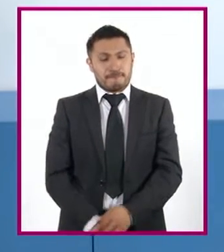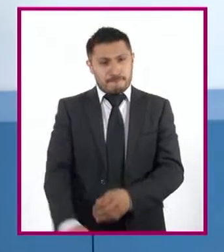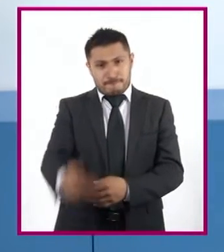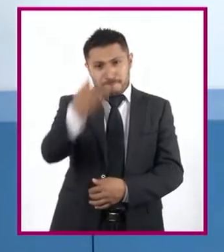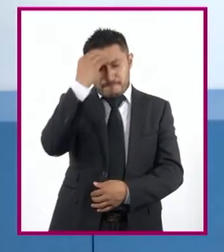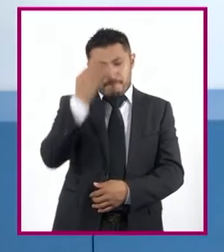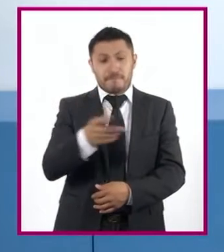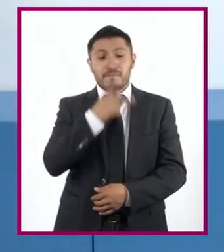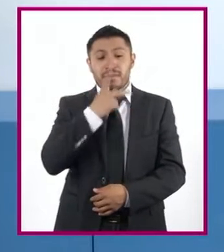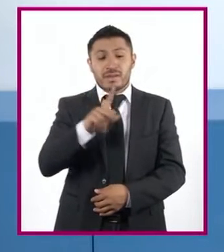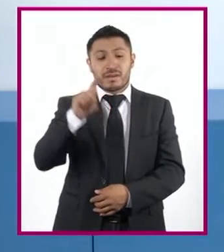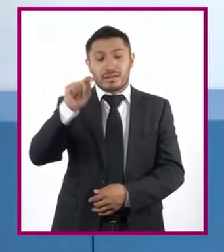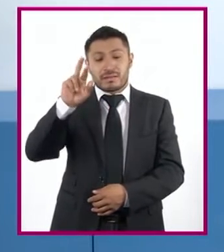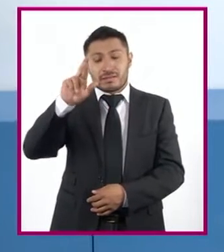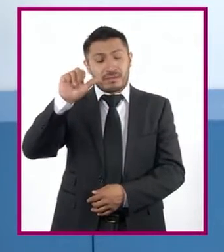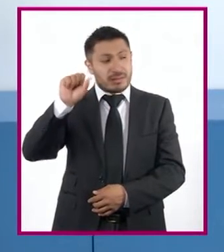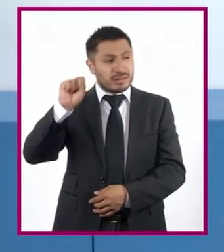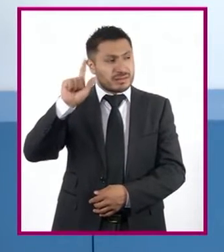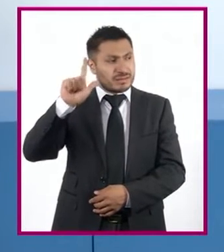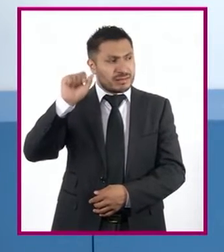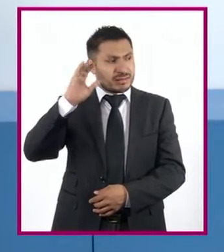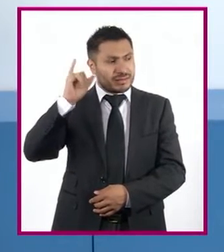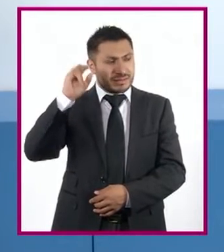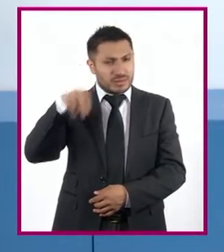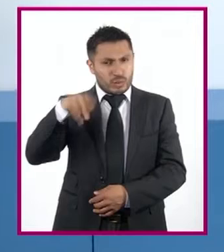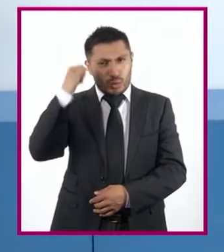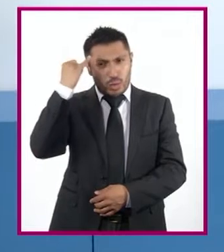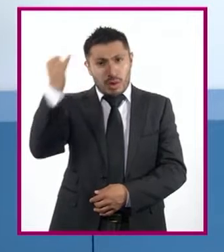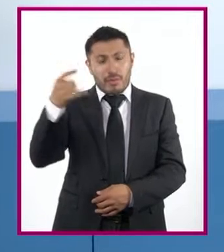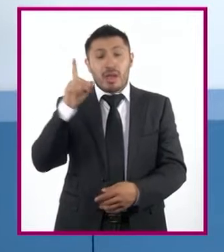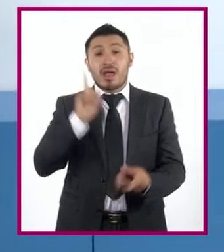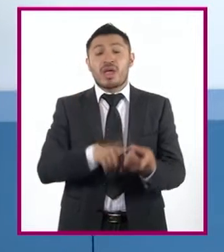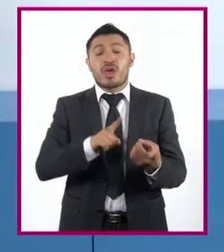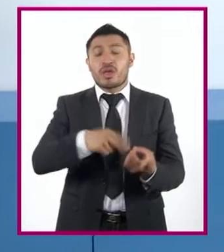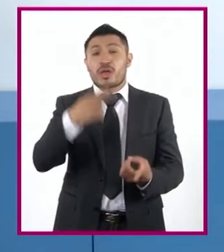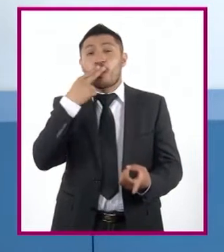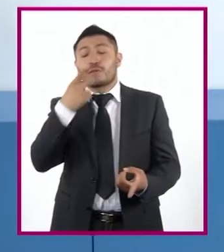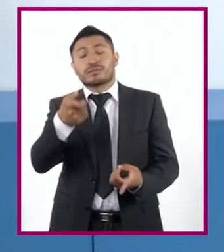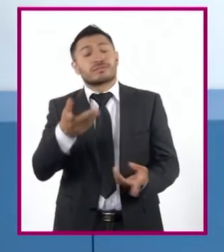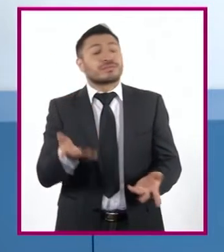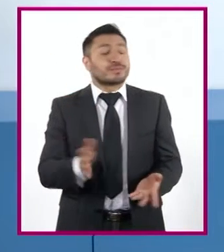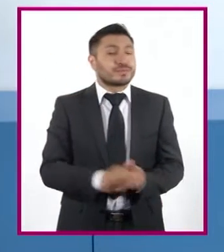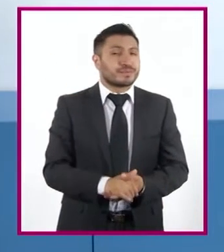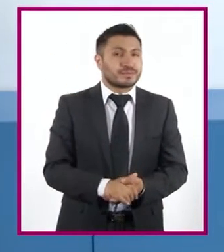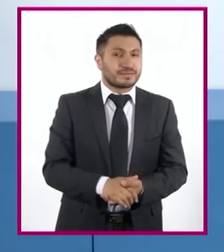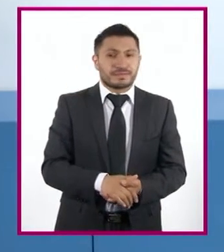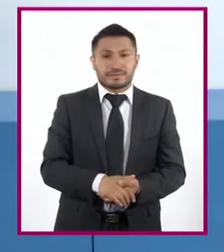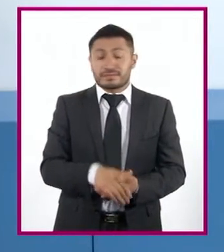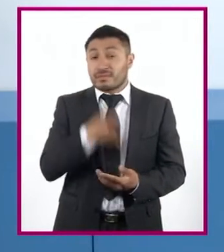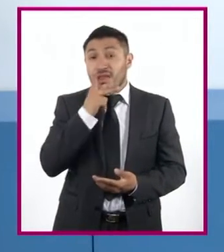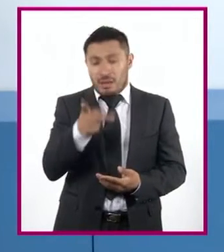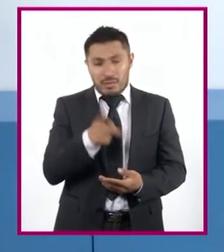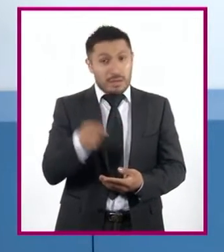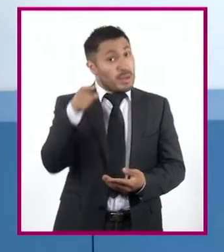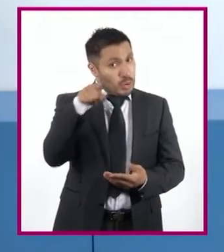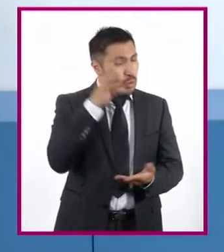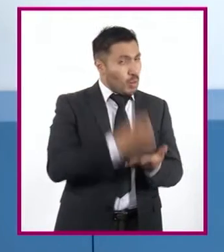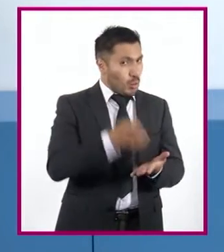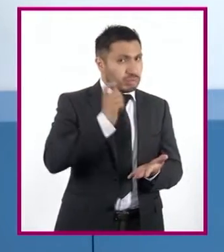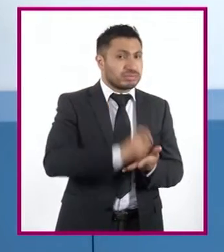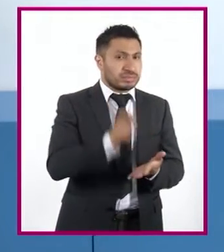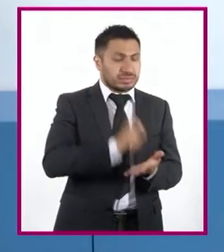¿Conocen la palabra traslación? ¿Podrían imaginar dónde la utilizan en su vida cotidiana? Escriban en su